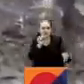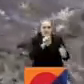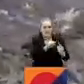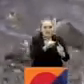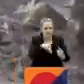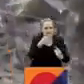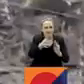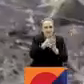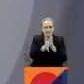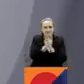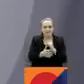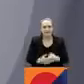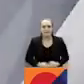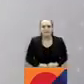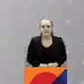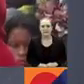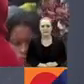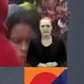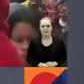historia.